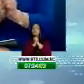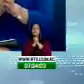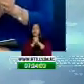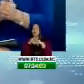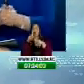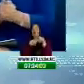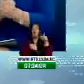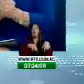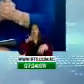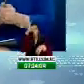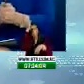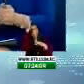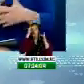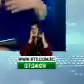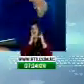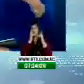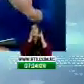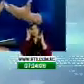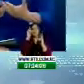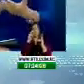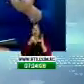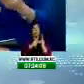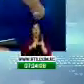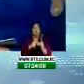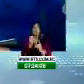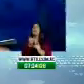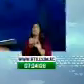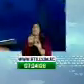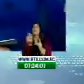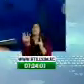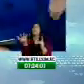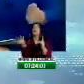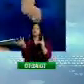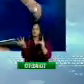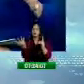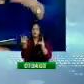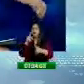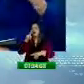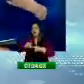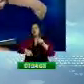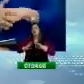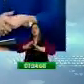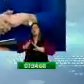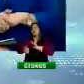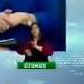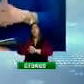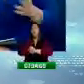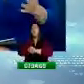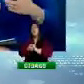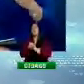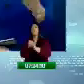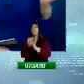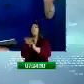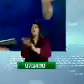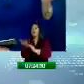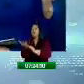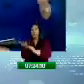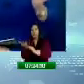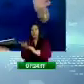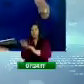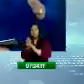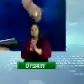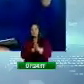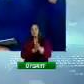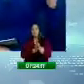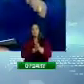en unidad de cuidados intensivos, y cuántas, pues entenderemos la diferencia, tienen sintomatología leve y